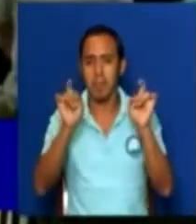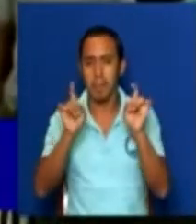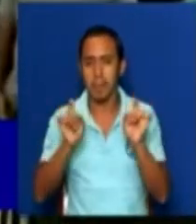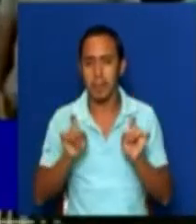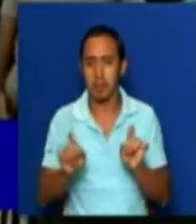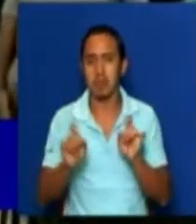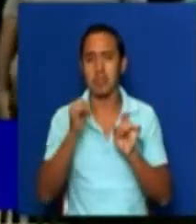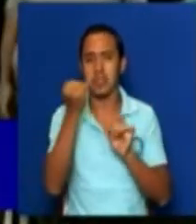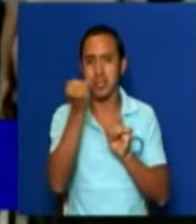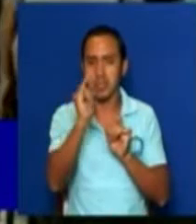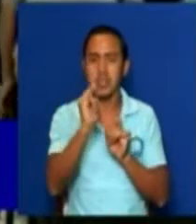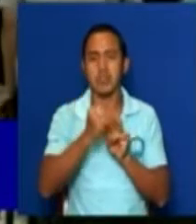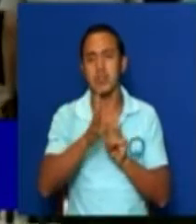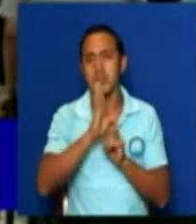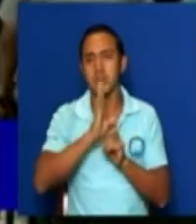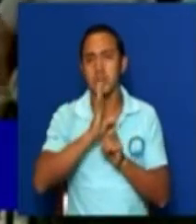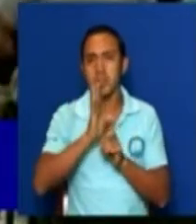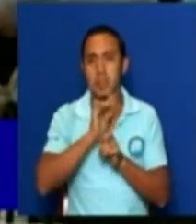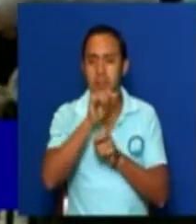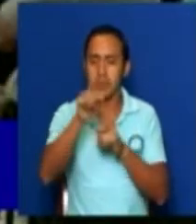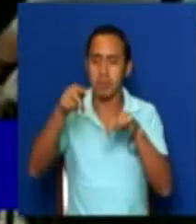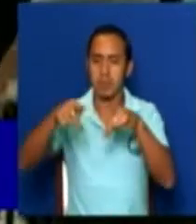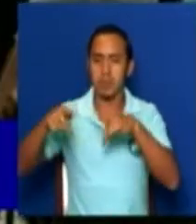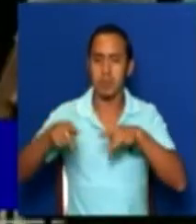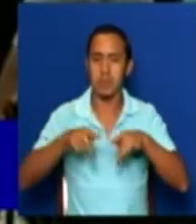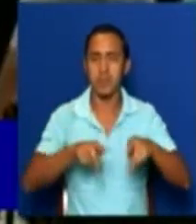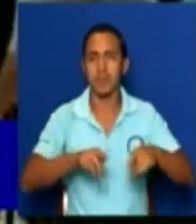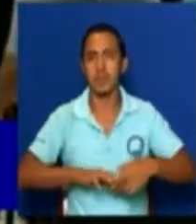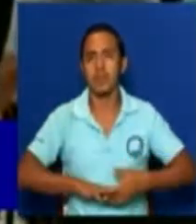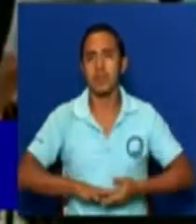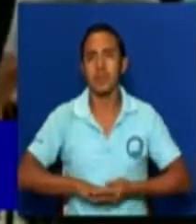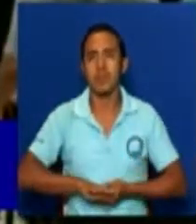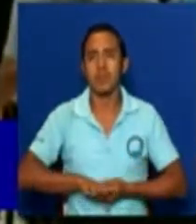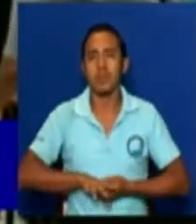e inquietudes que hicieron los participantes.